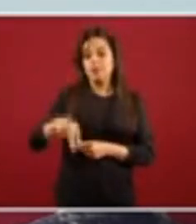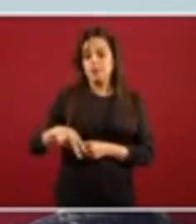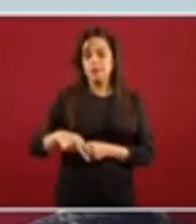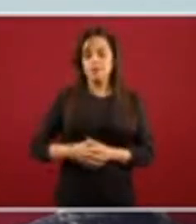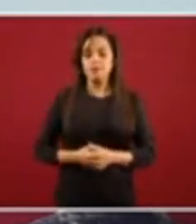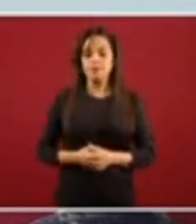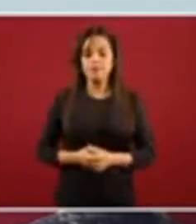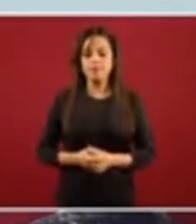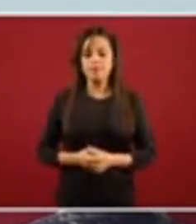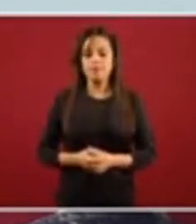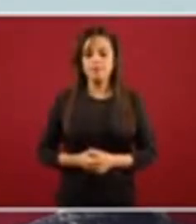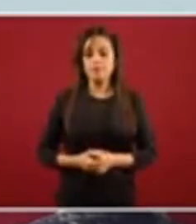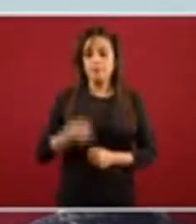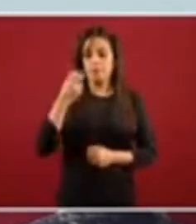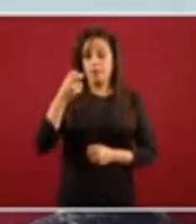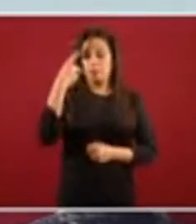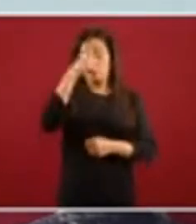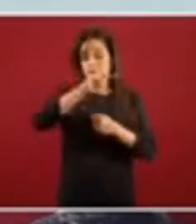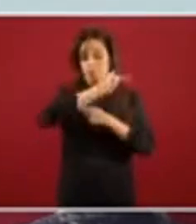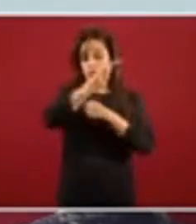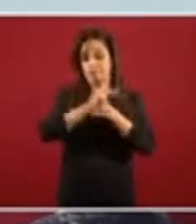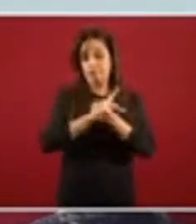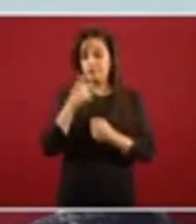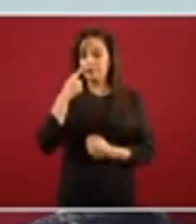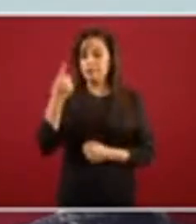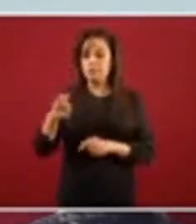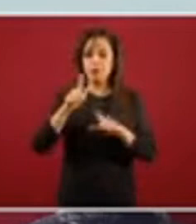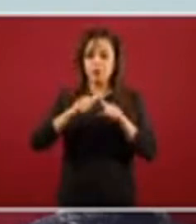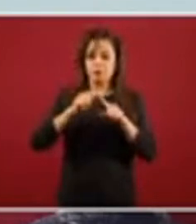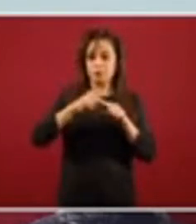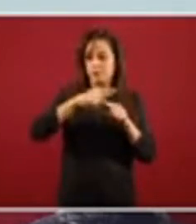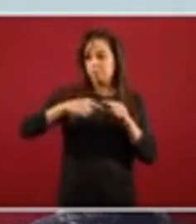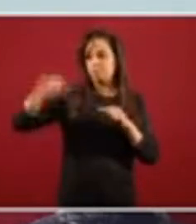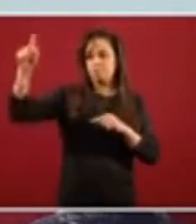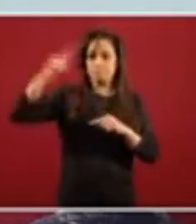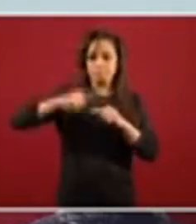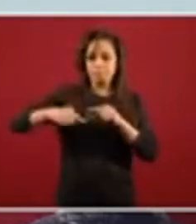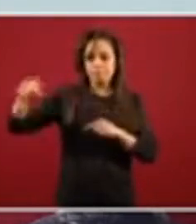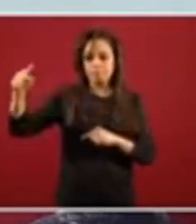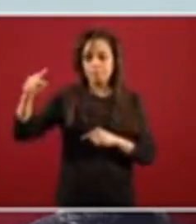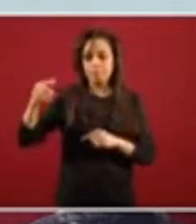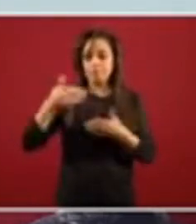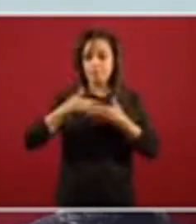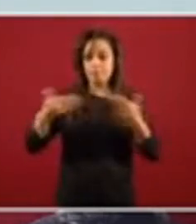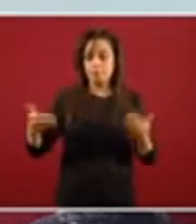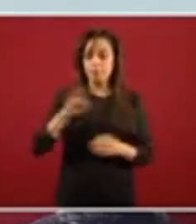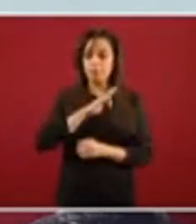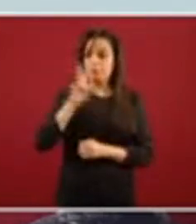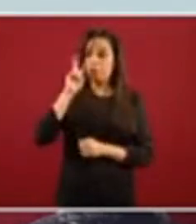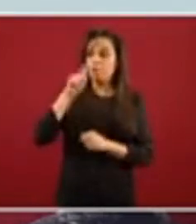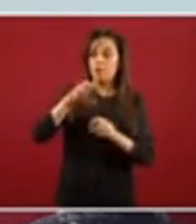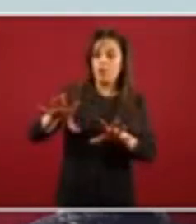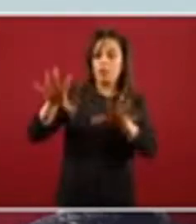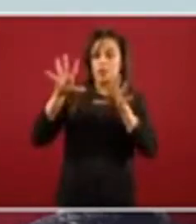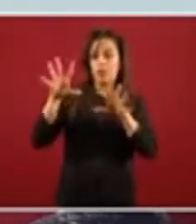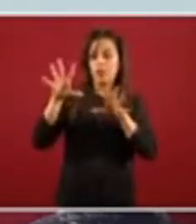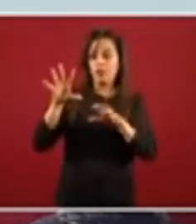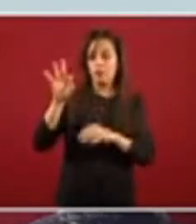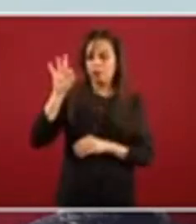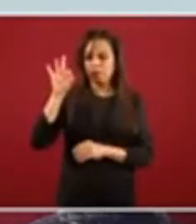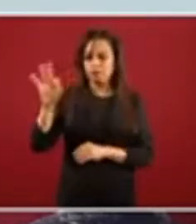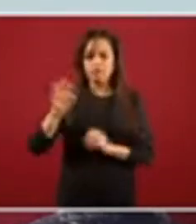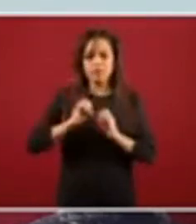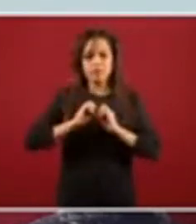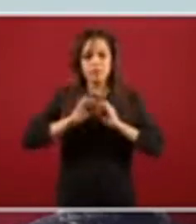Las curvas de esos países están en estos colores y hemos destacado el punto en el tiempo que marca el momento